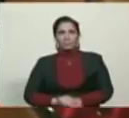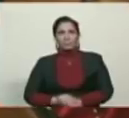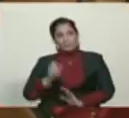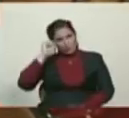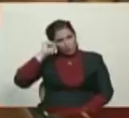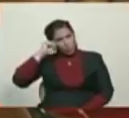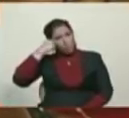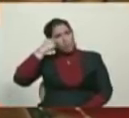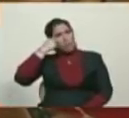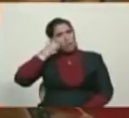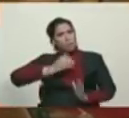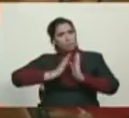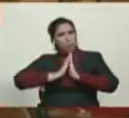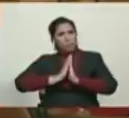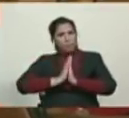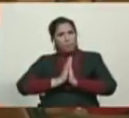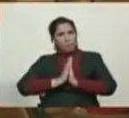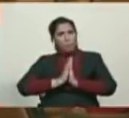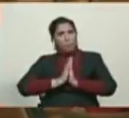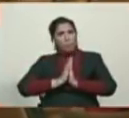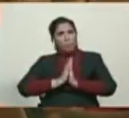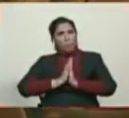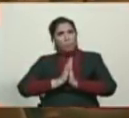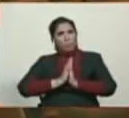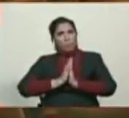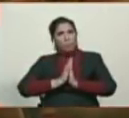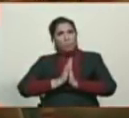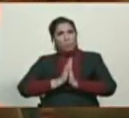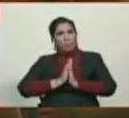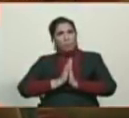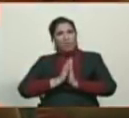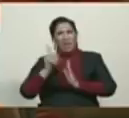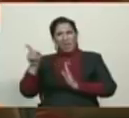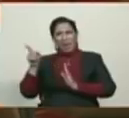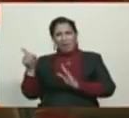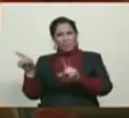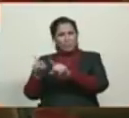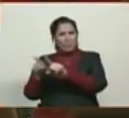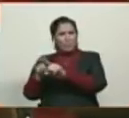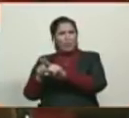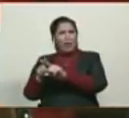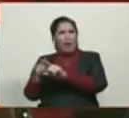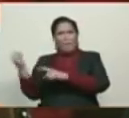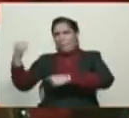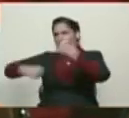Recordemos, ¿vale? Eso está ahí de fresco. ¿Cómo se caen ellos a golpes para hablar en una tarima?